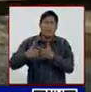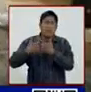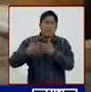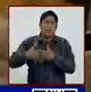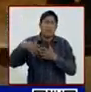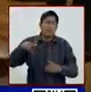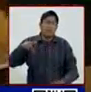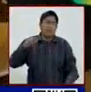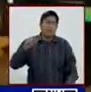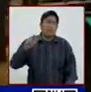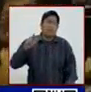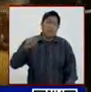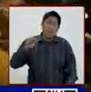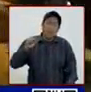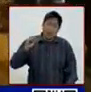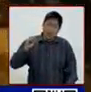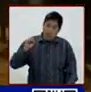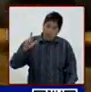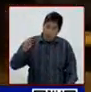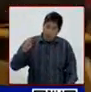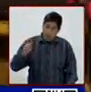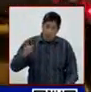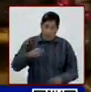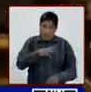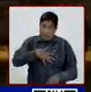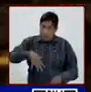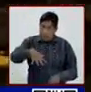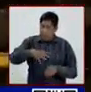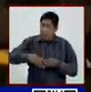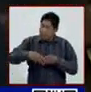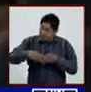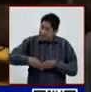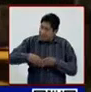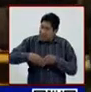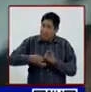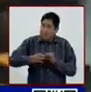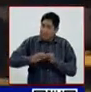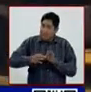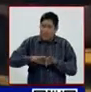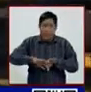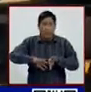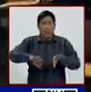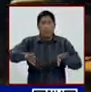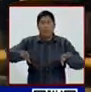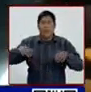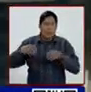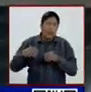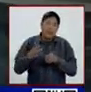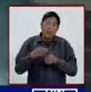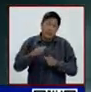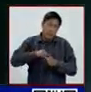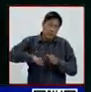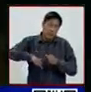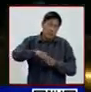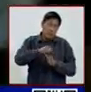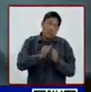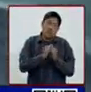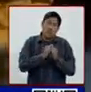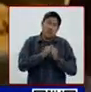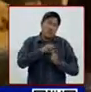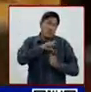almacenaje de Palma sola tras llegar a un acuerdo con los sectores movilizados el operativo de traslado acotado Con un fuerte resguardo